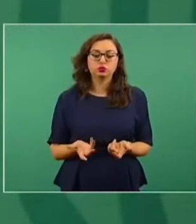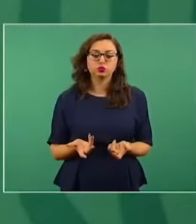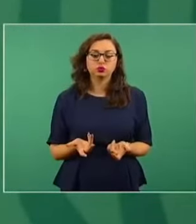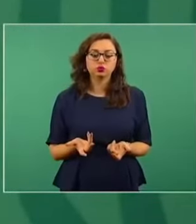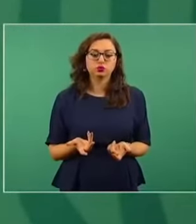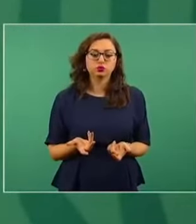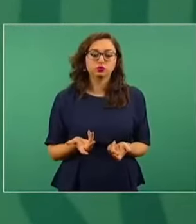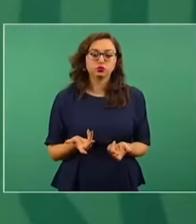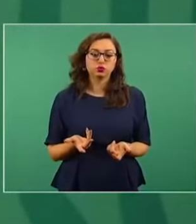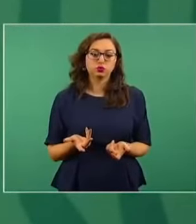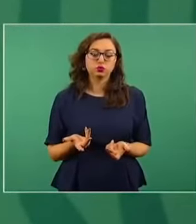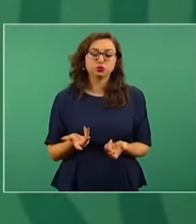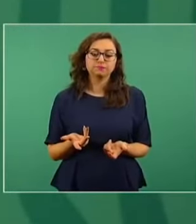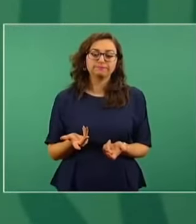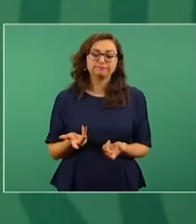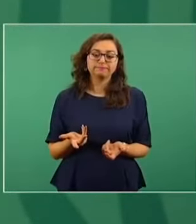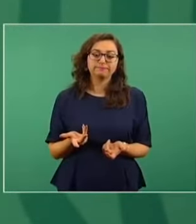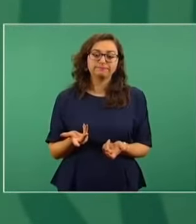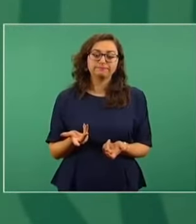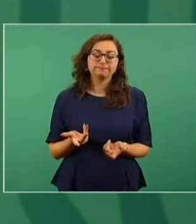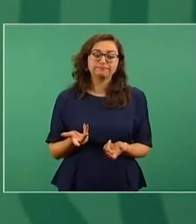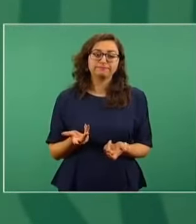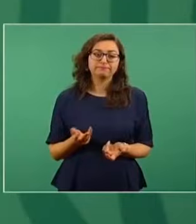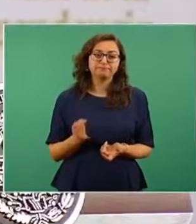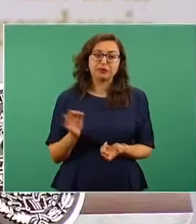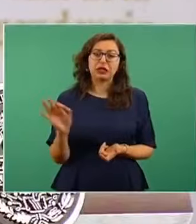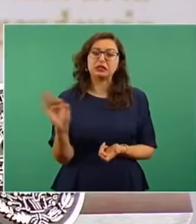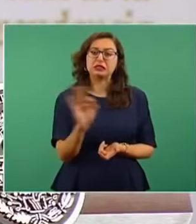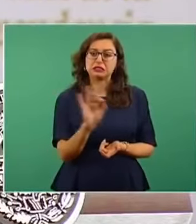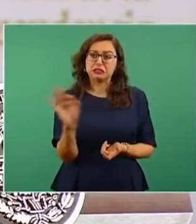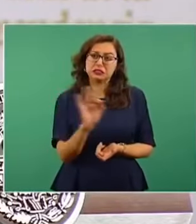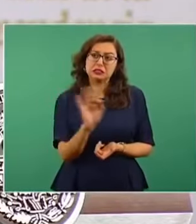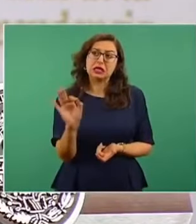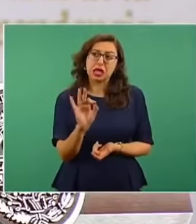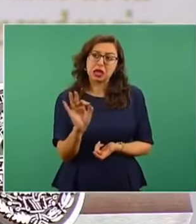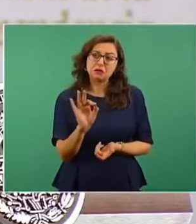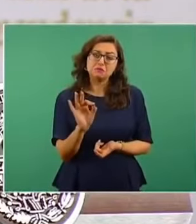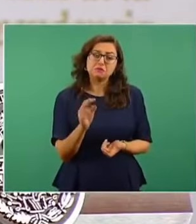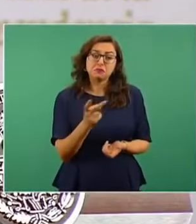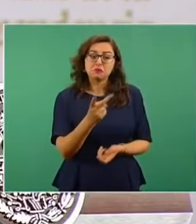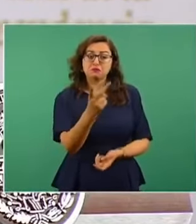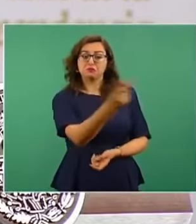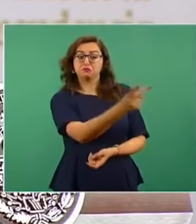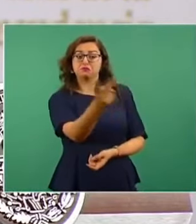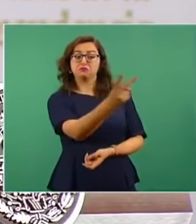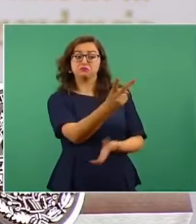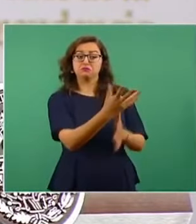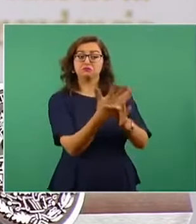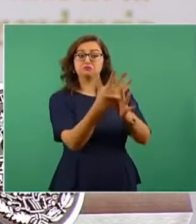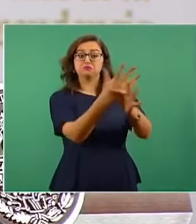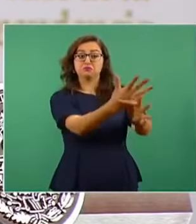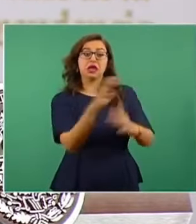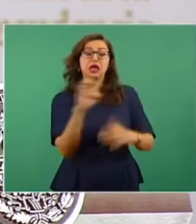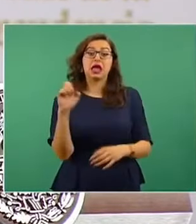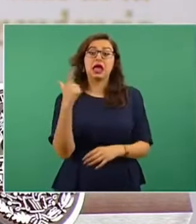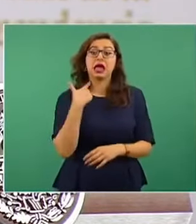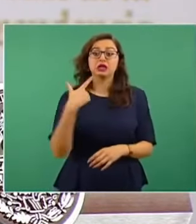argumentación de que fue un acto de persecución política